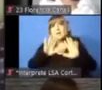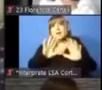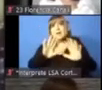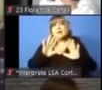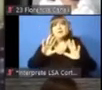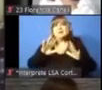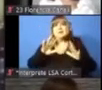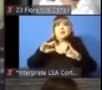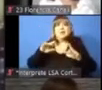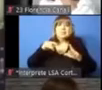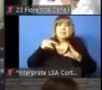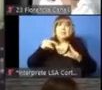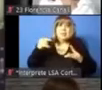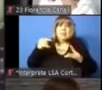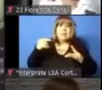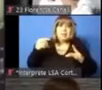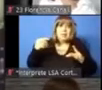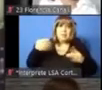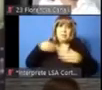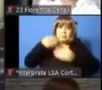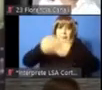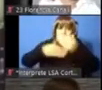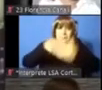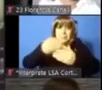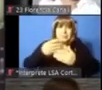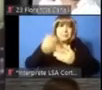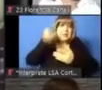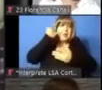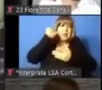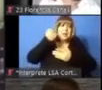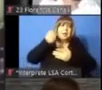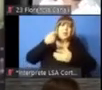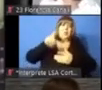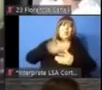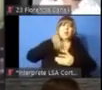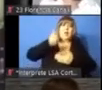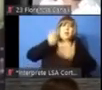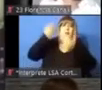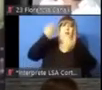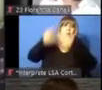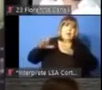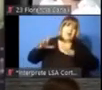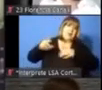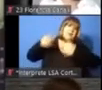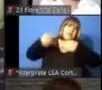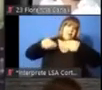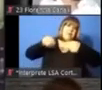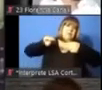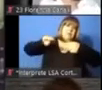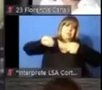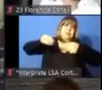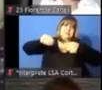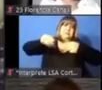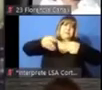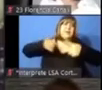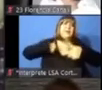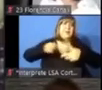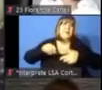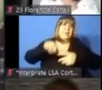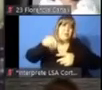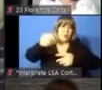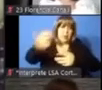recuperar todo lo que se ha perdido este año por motivo ya conocido, ¿no?, por la